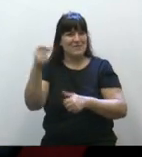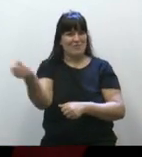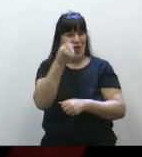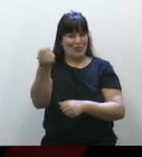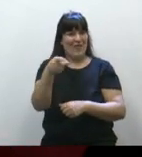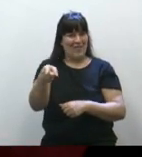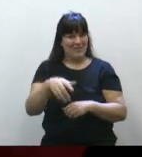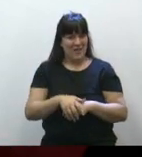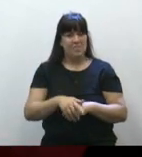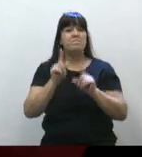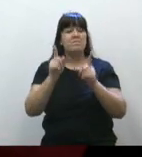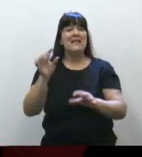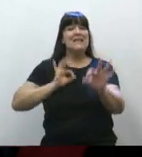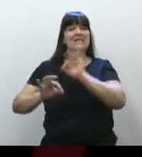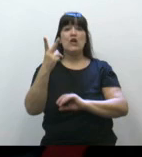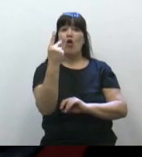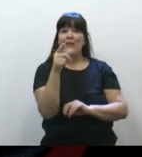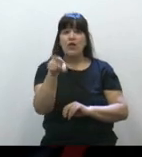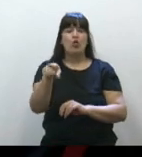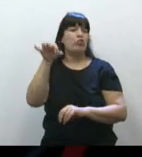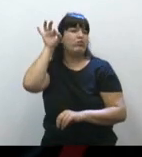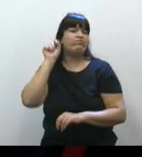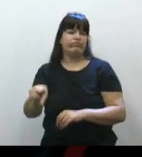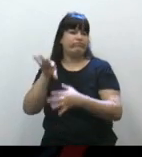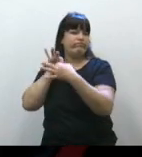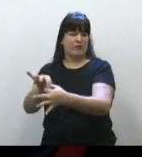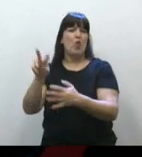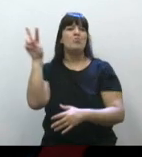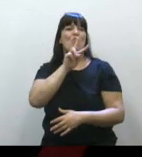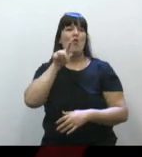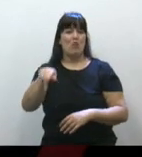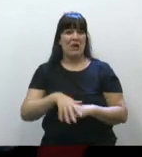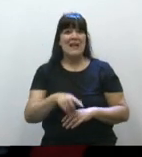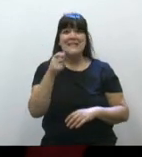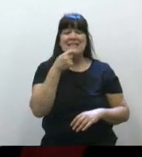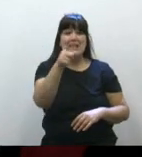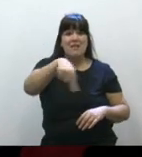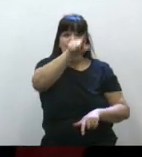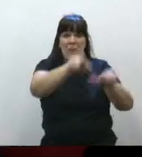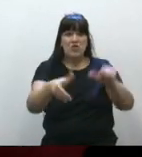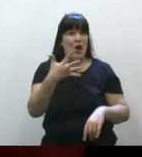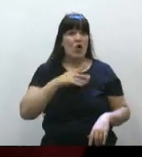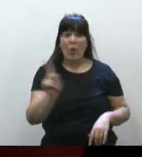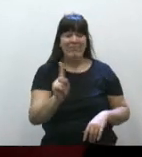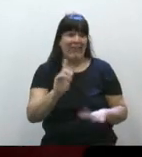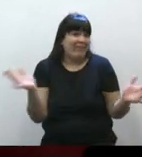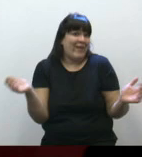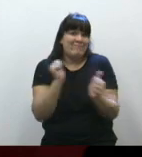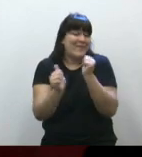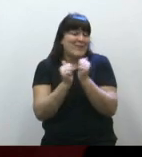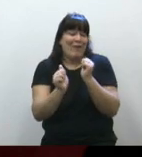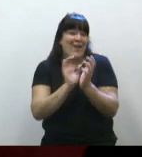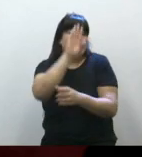y el siglo 21 es el siglo de la mujer y aunque no comprenda esto va a quedar fuera de la historia